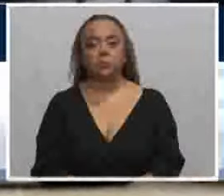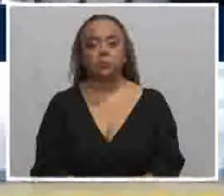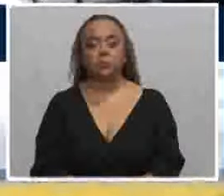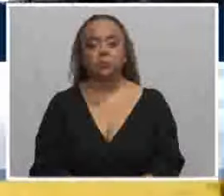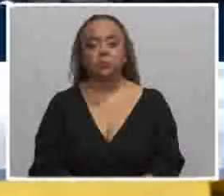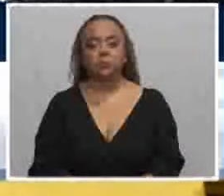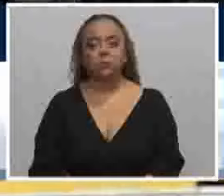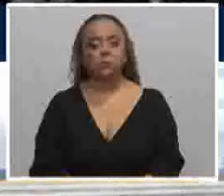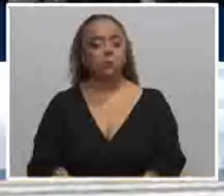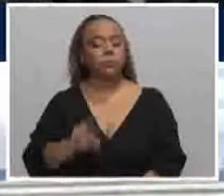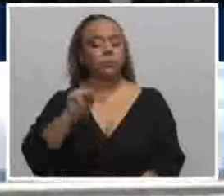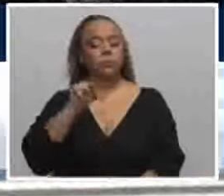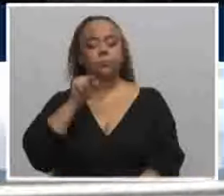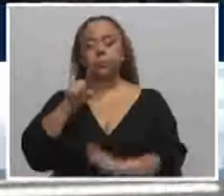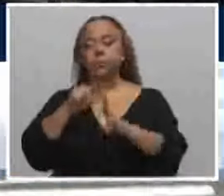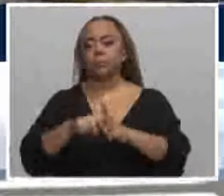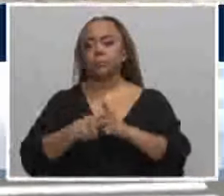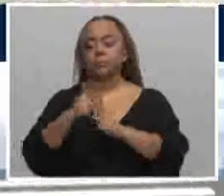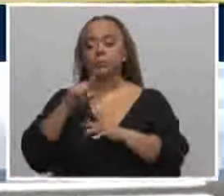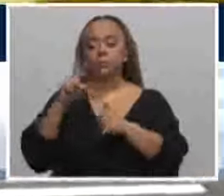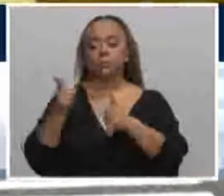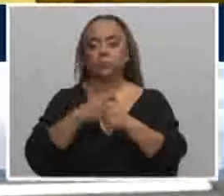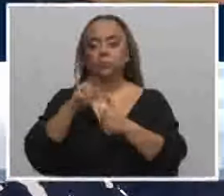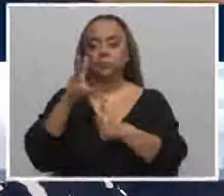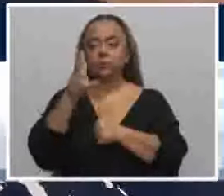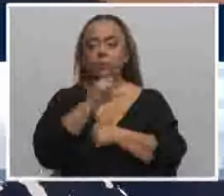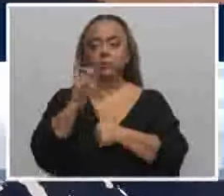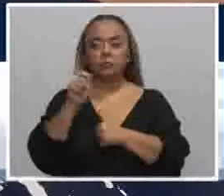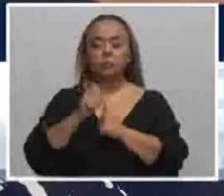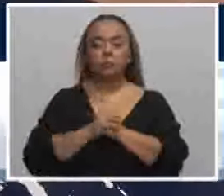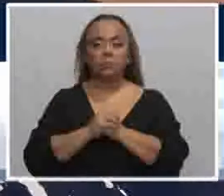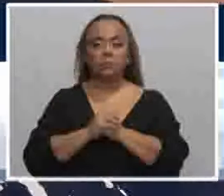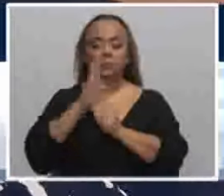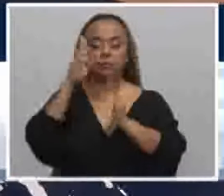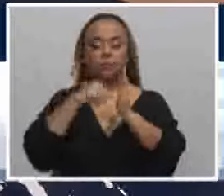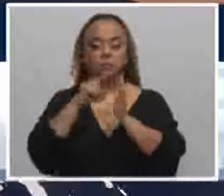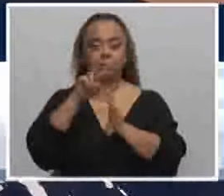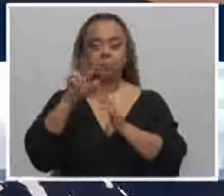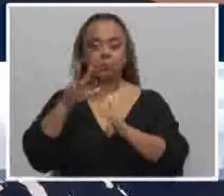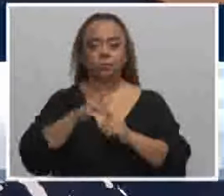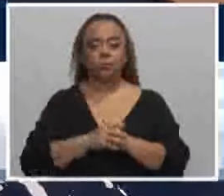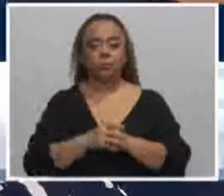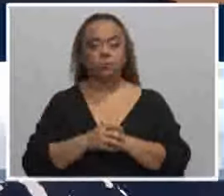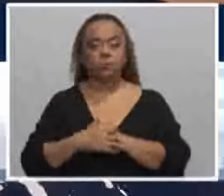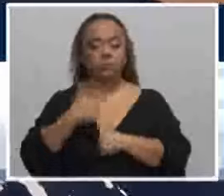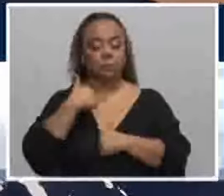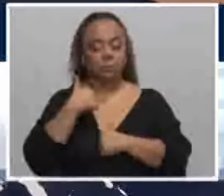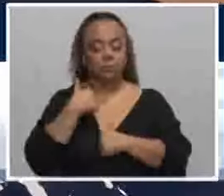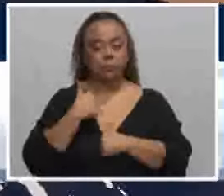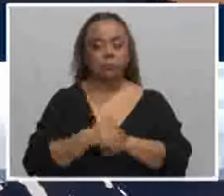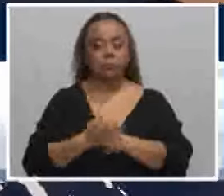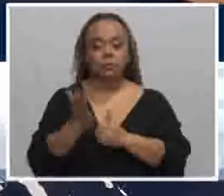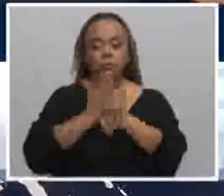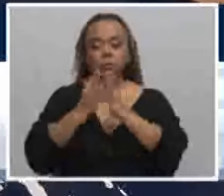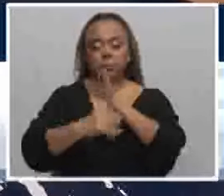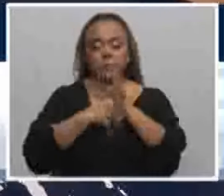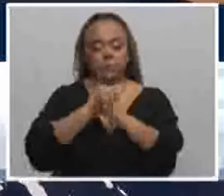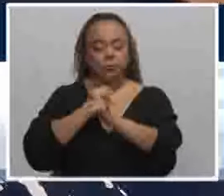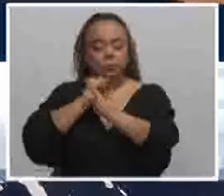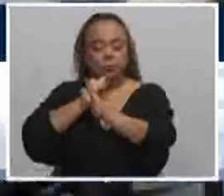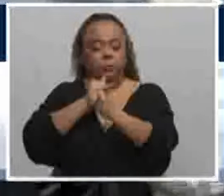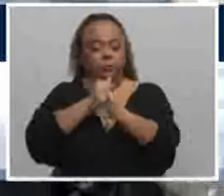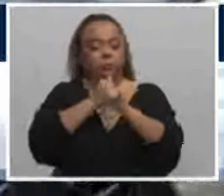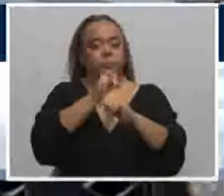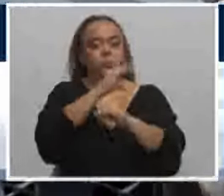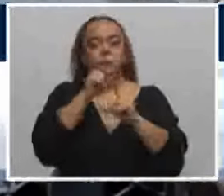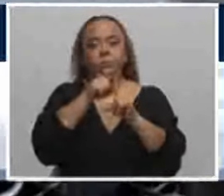No, esto empezó en el primer semestre del 2023. Hubo algún tipo de denuncias y desde